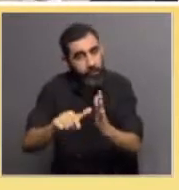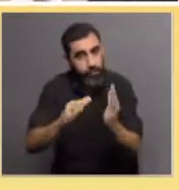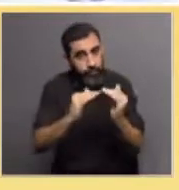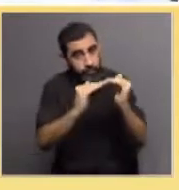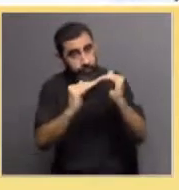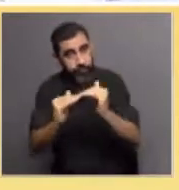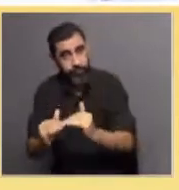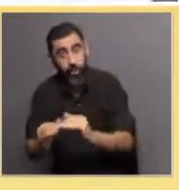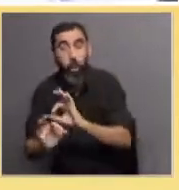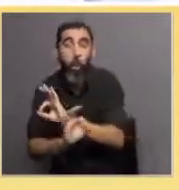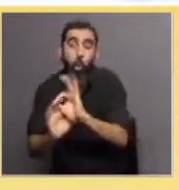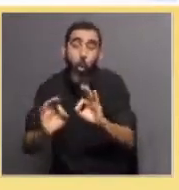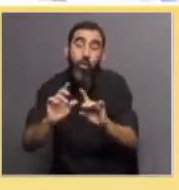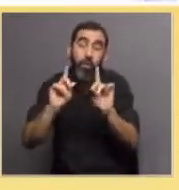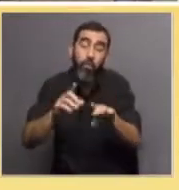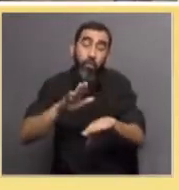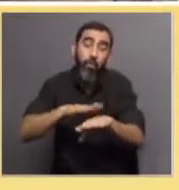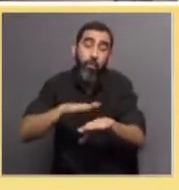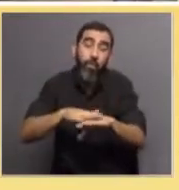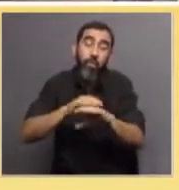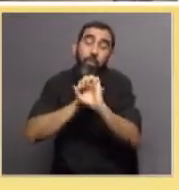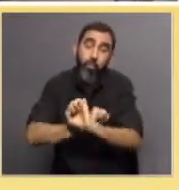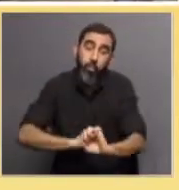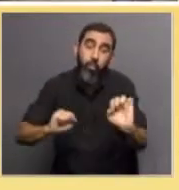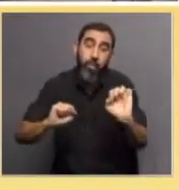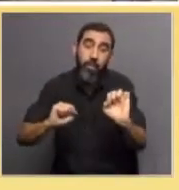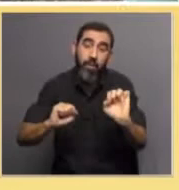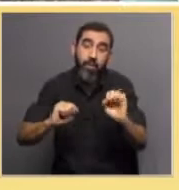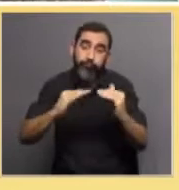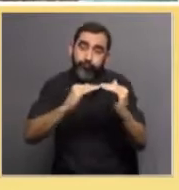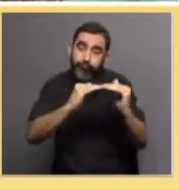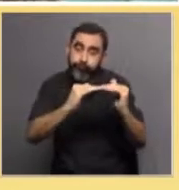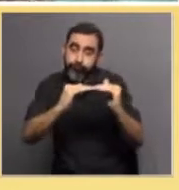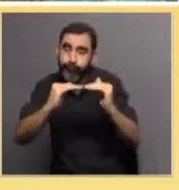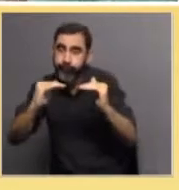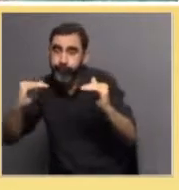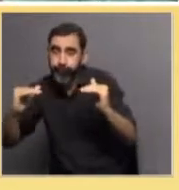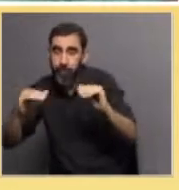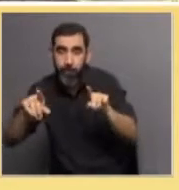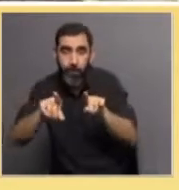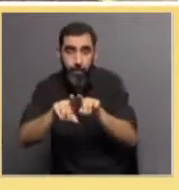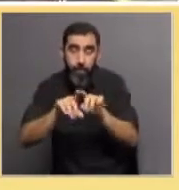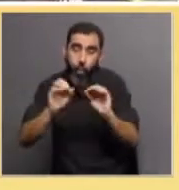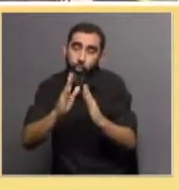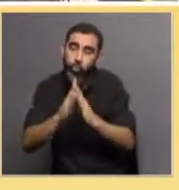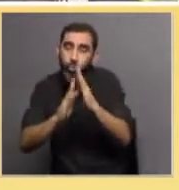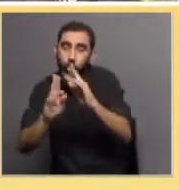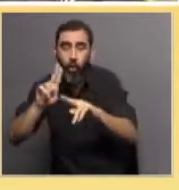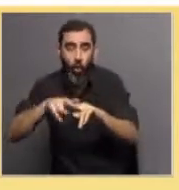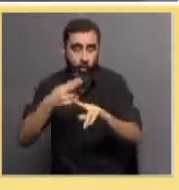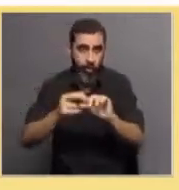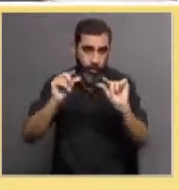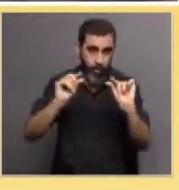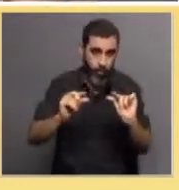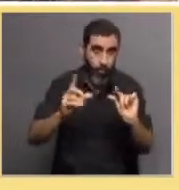o incluso en un momento a que queden meseteados o que tener algún leve crecimiento. O sea, la